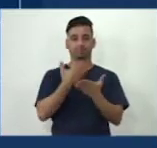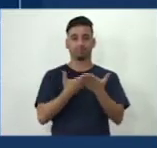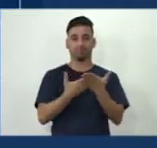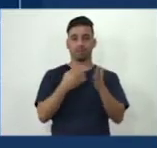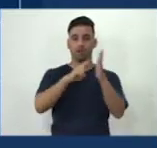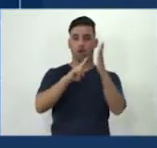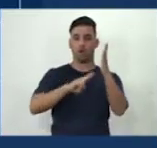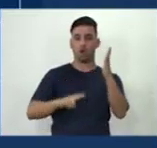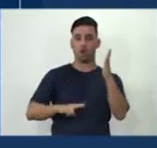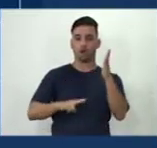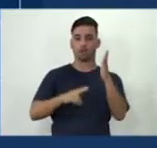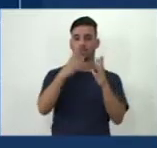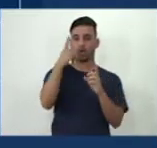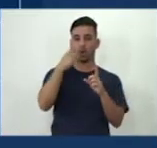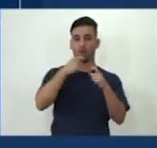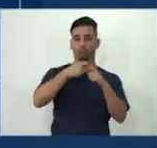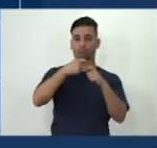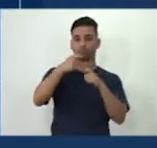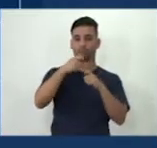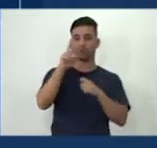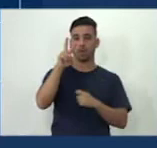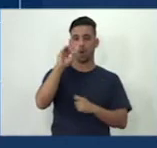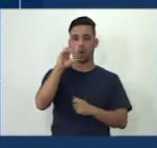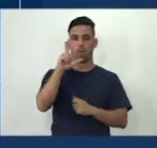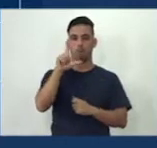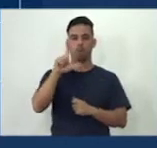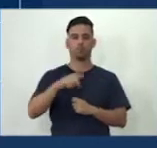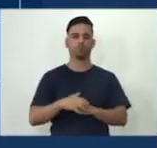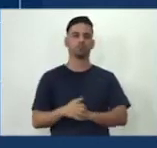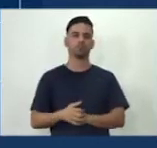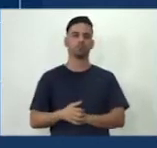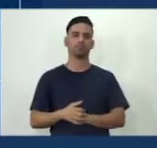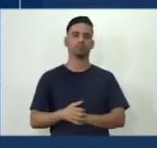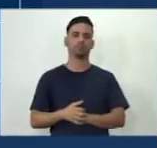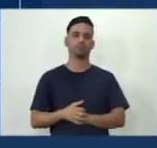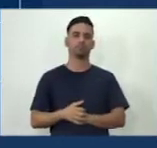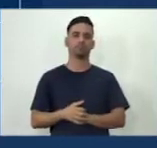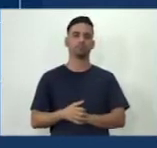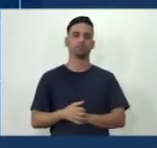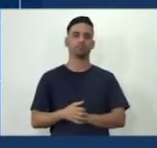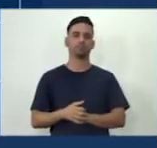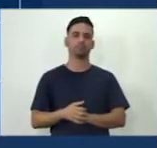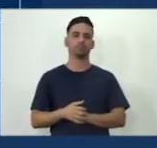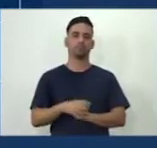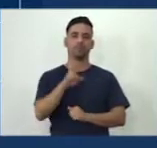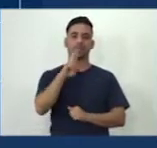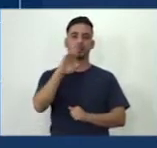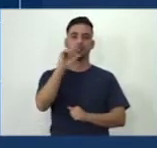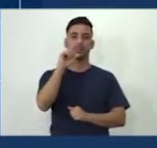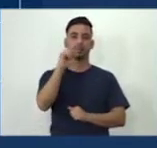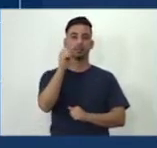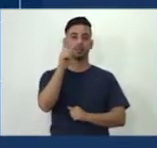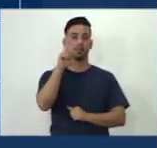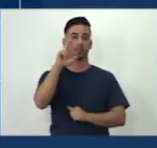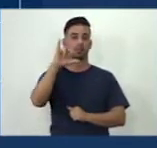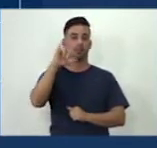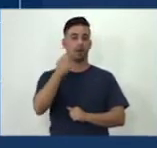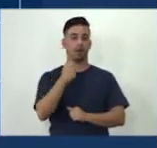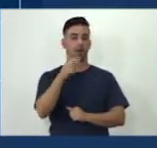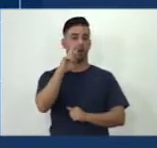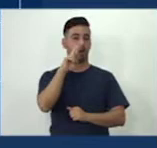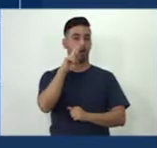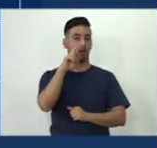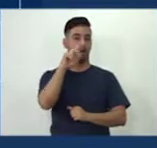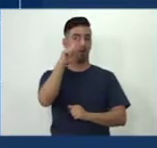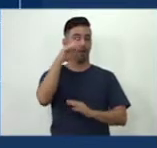y su unidad de medida es volt. Y la resistencia, que se representa con la letra R mayúscula y su instrumento de medición es el ohmímetro